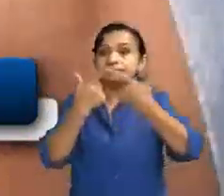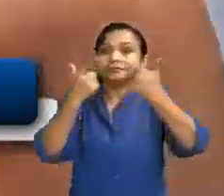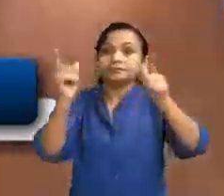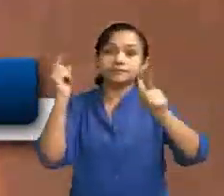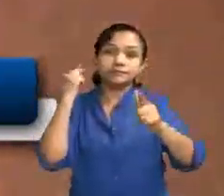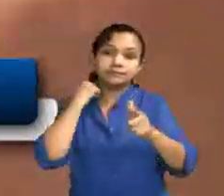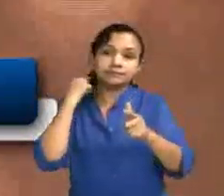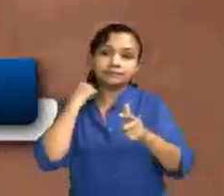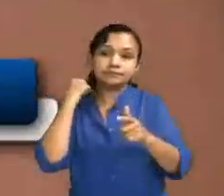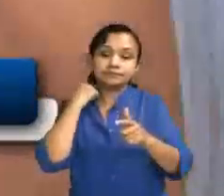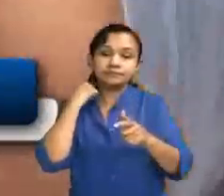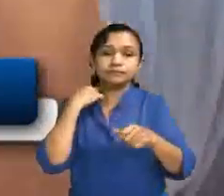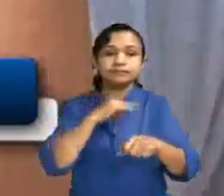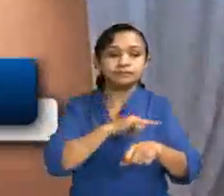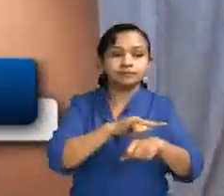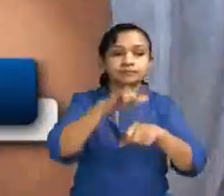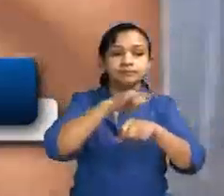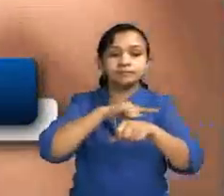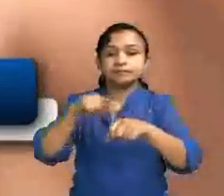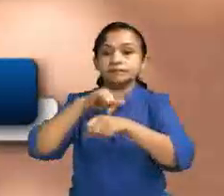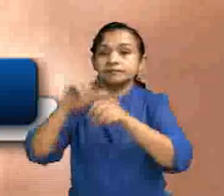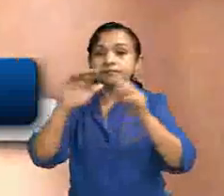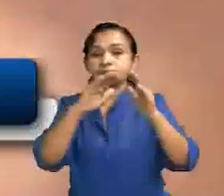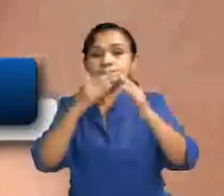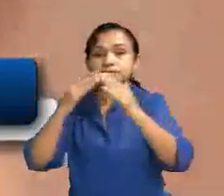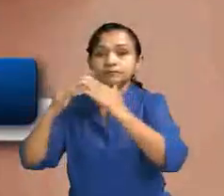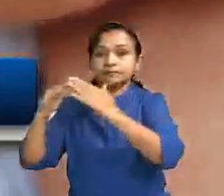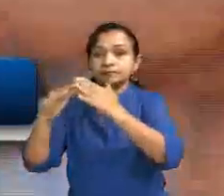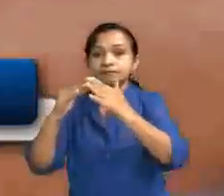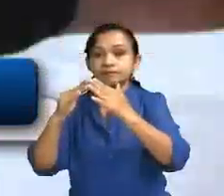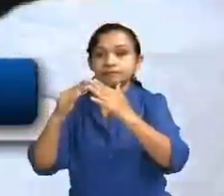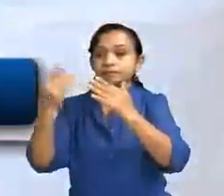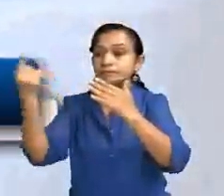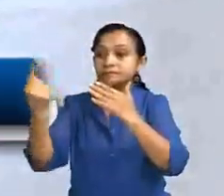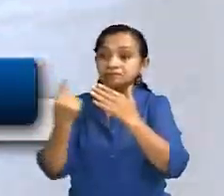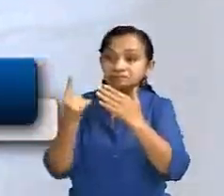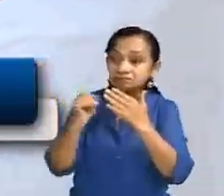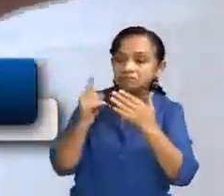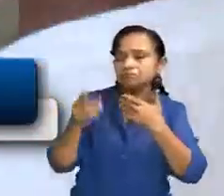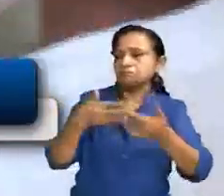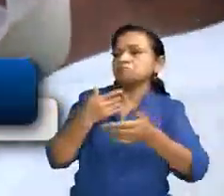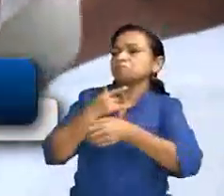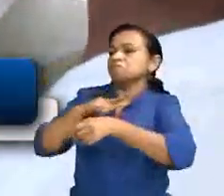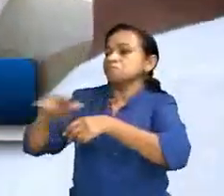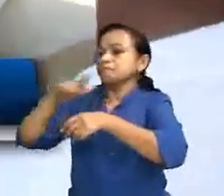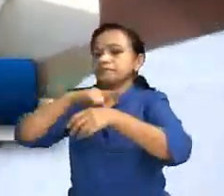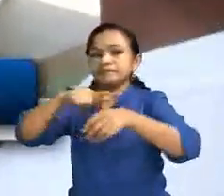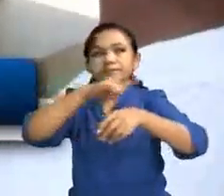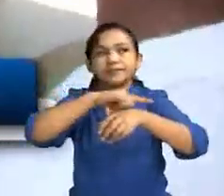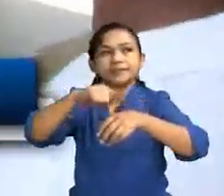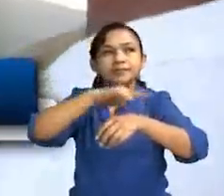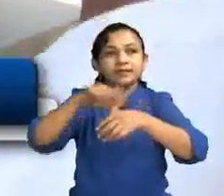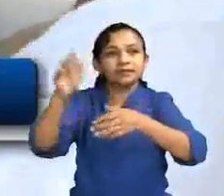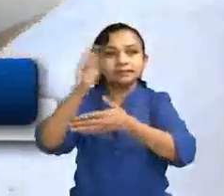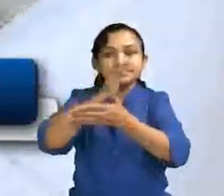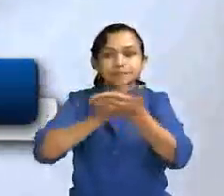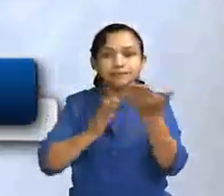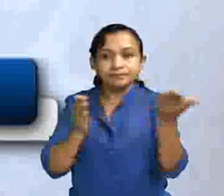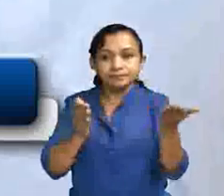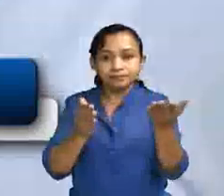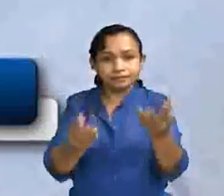siempre caminamos buscando en todos los barrios a los niños que no nos llegan al centro de salud, que pues a veces no se dice que son